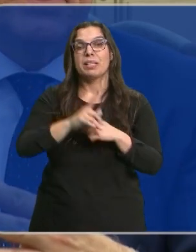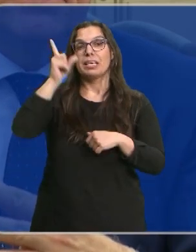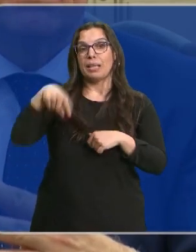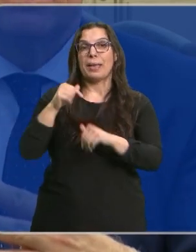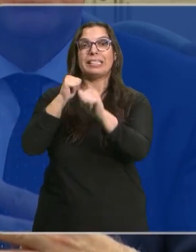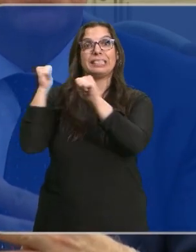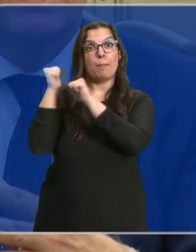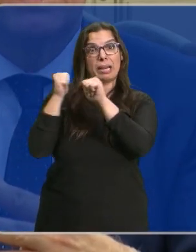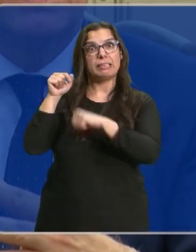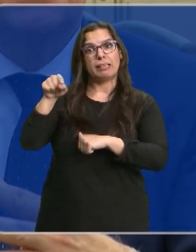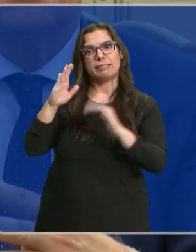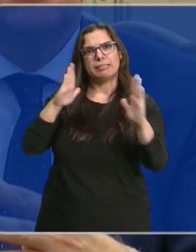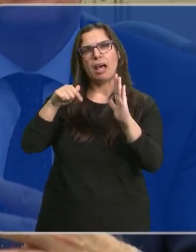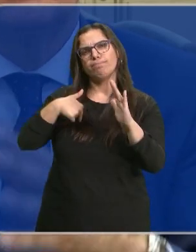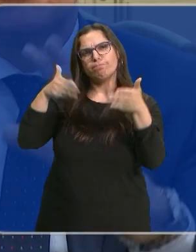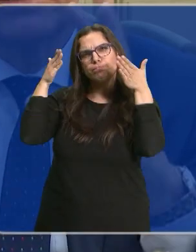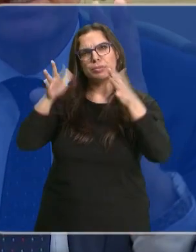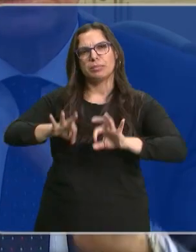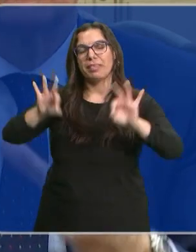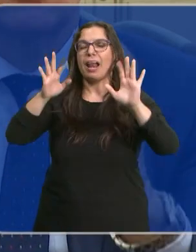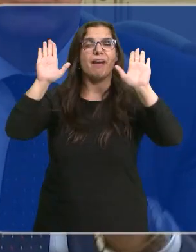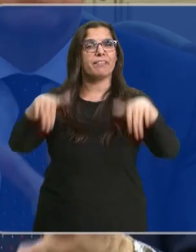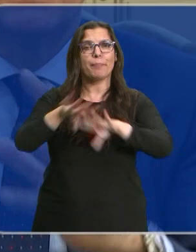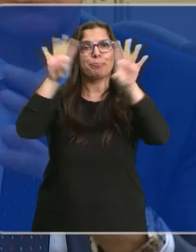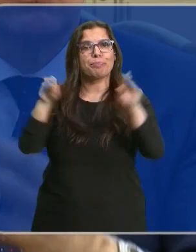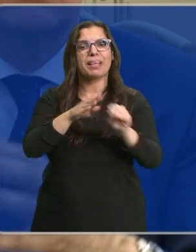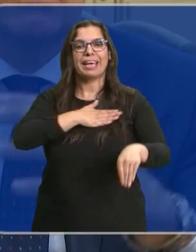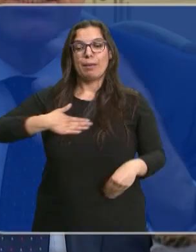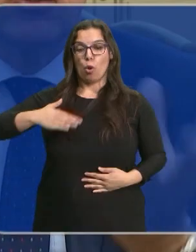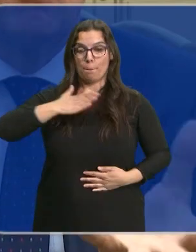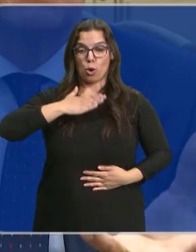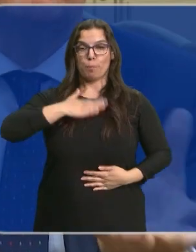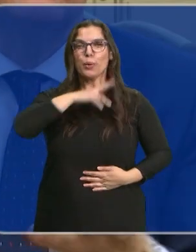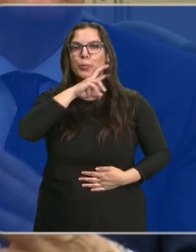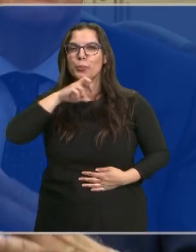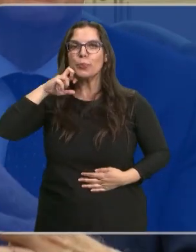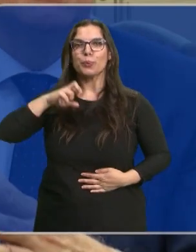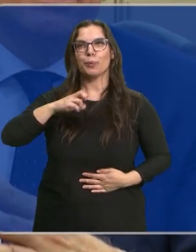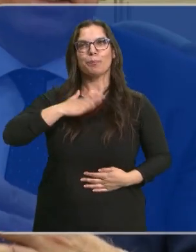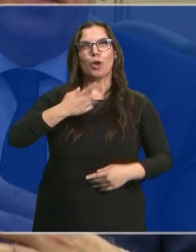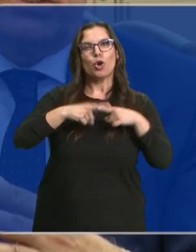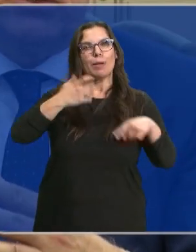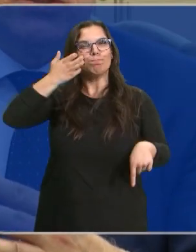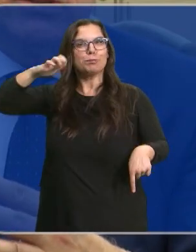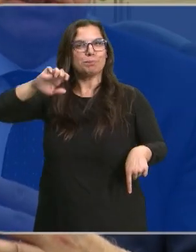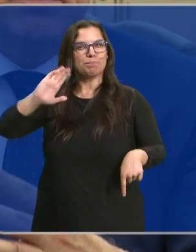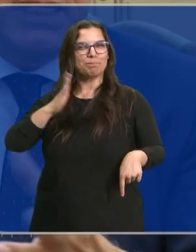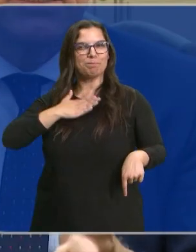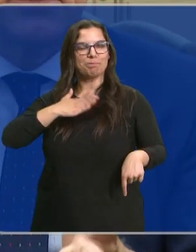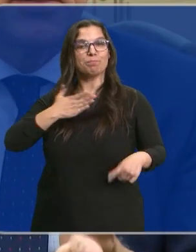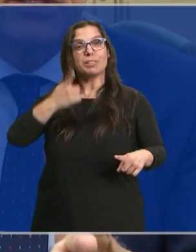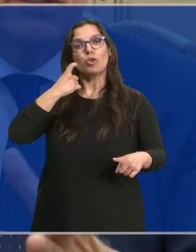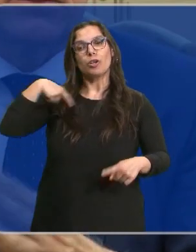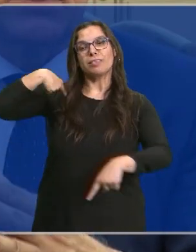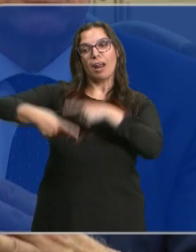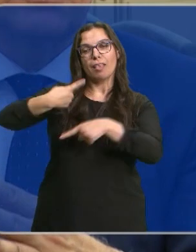Santa merece una especial atención. En fin, queremos conservar lo nuestro, que es lo más peculiar, y por eso también